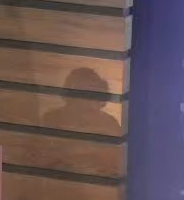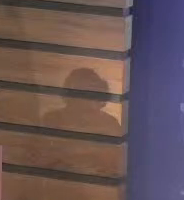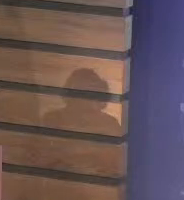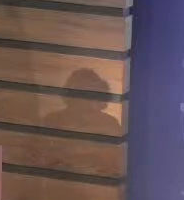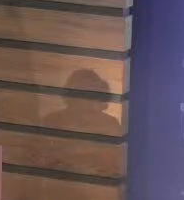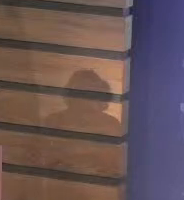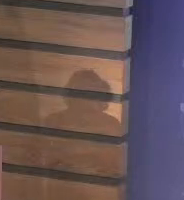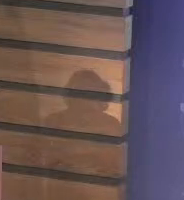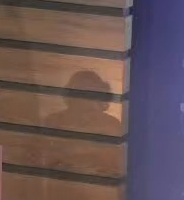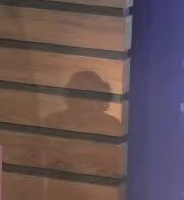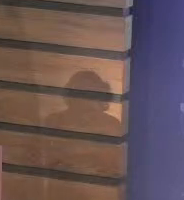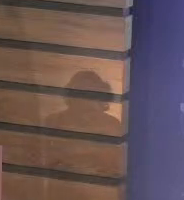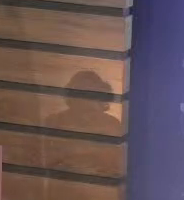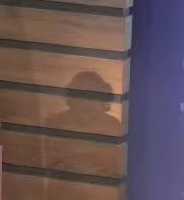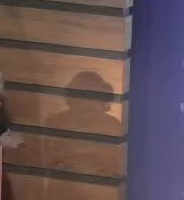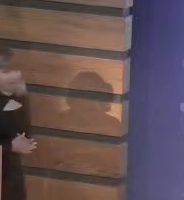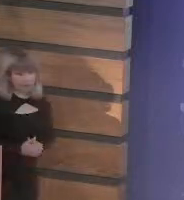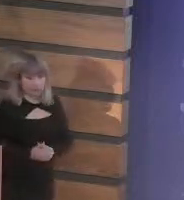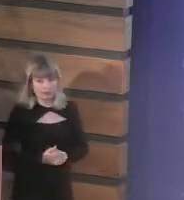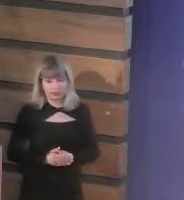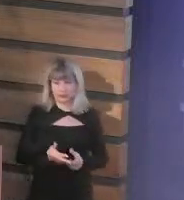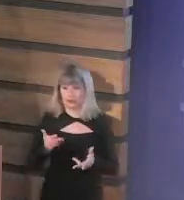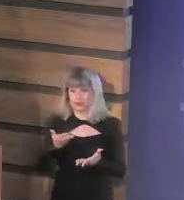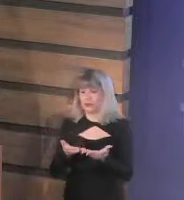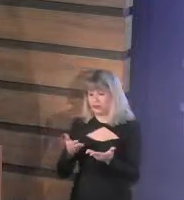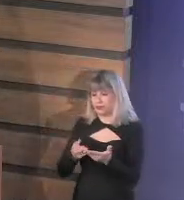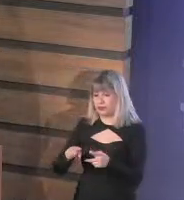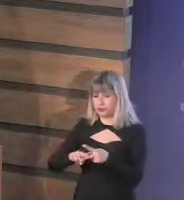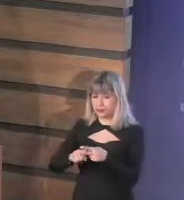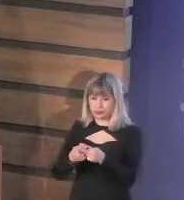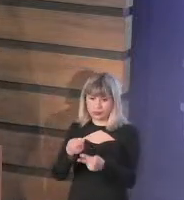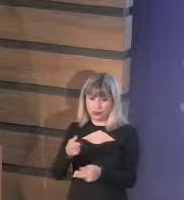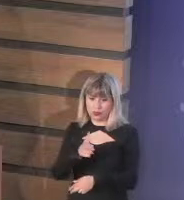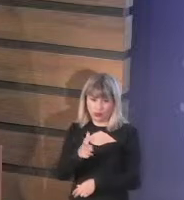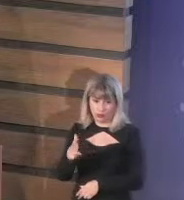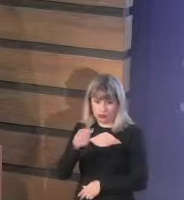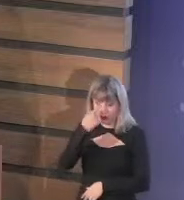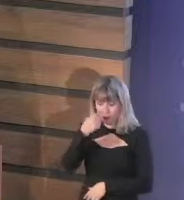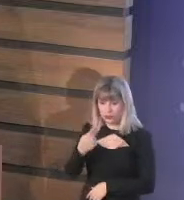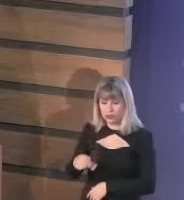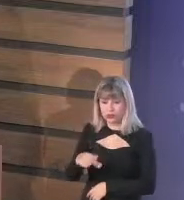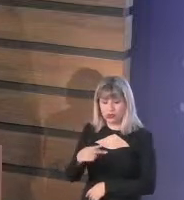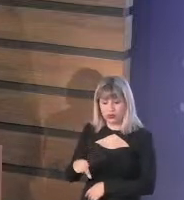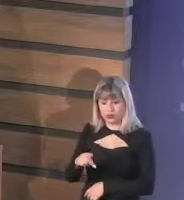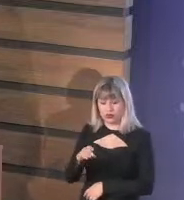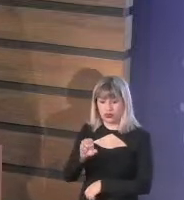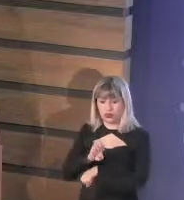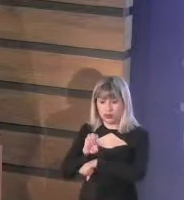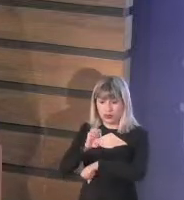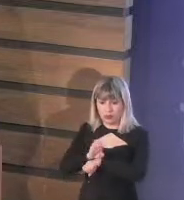con hipoacusia ocupacional por ruido en transportistas de autobuses en Cristóbal, Colón, Ecuador.